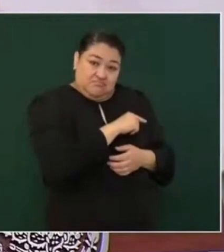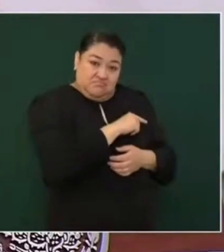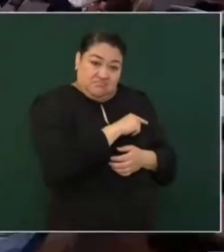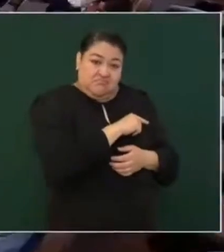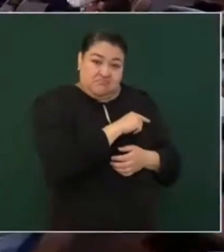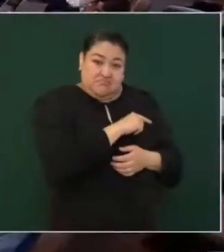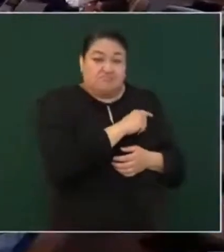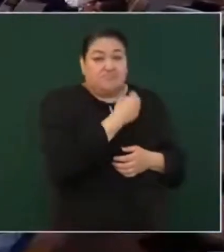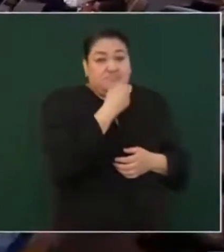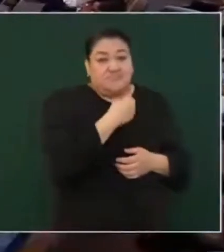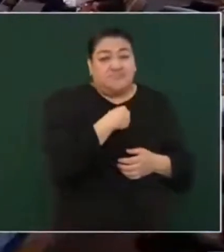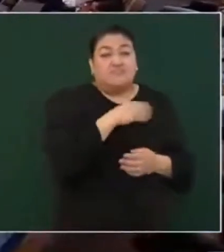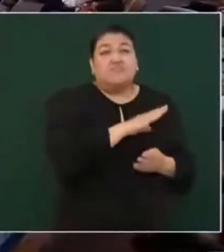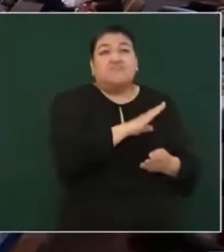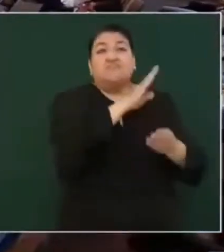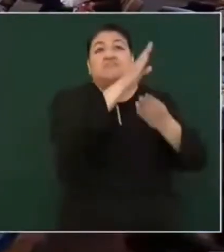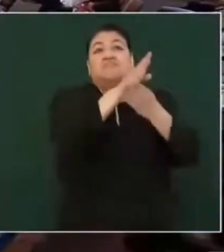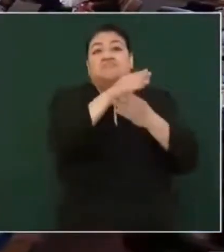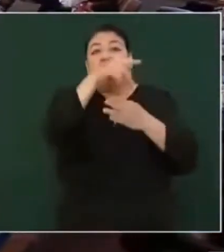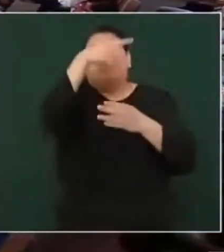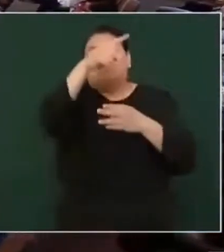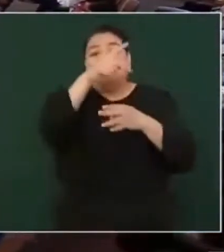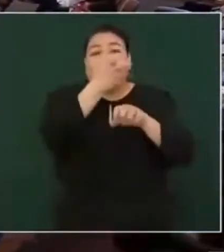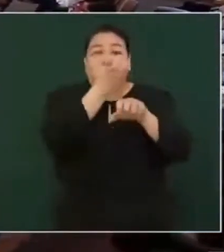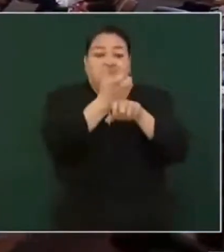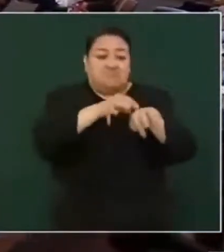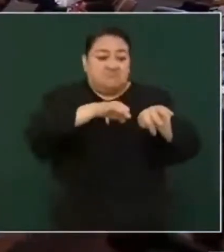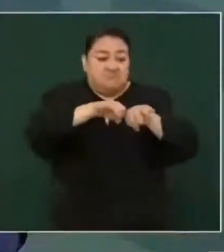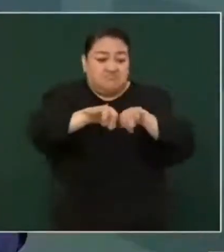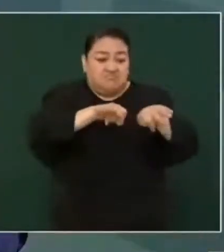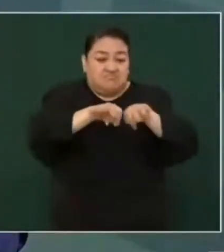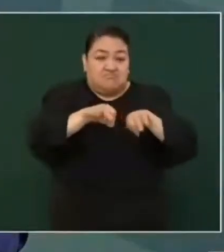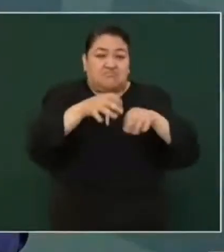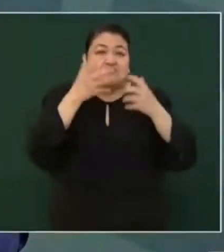al llamado sueño americano.